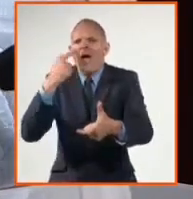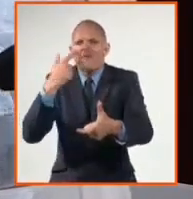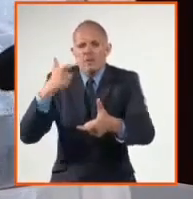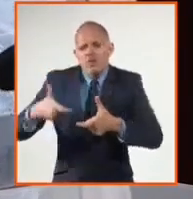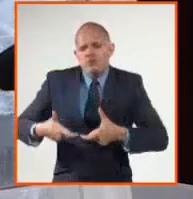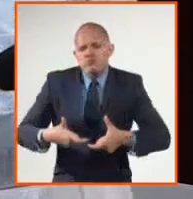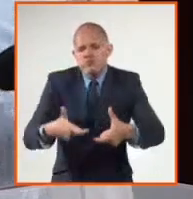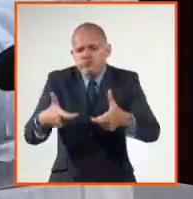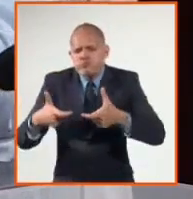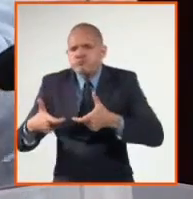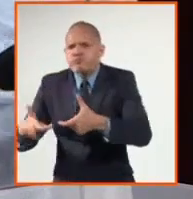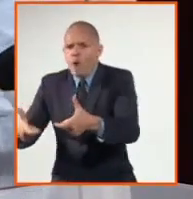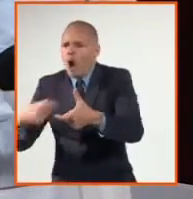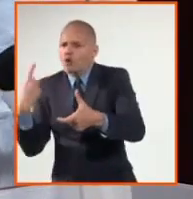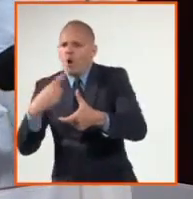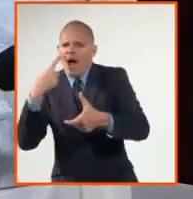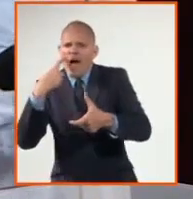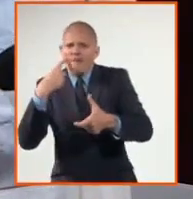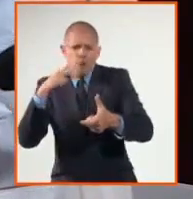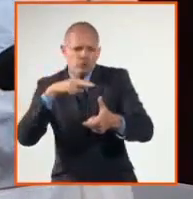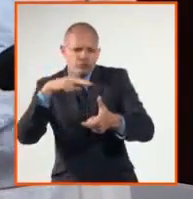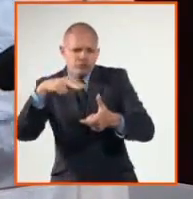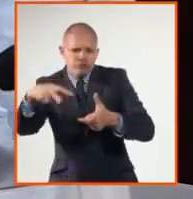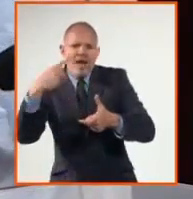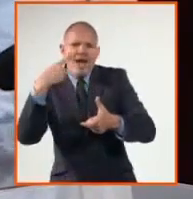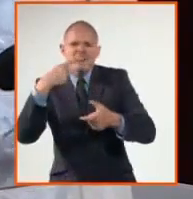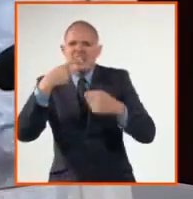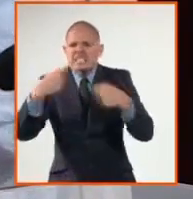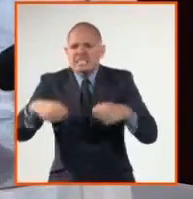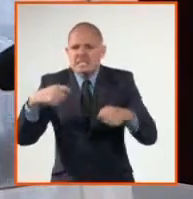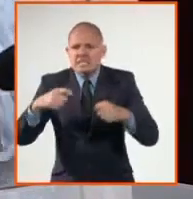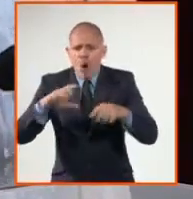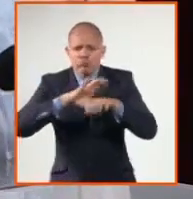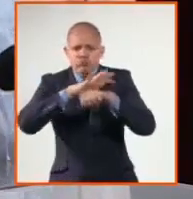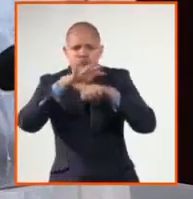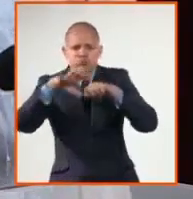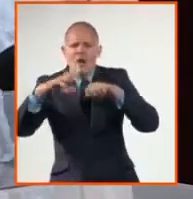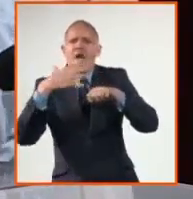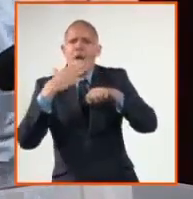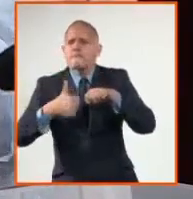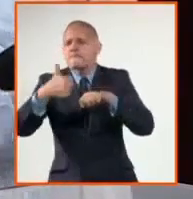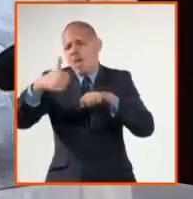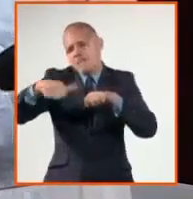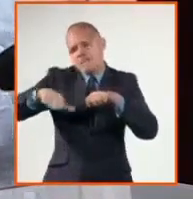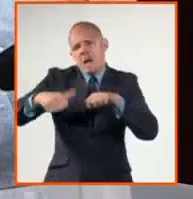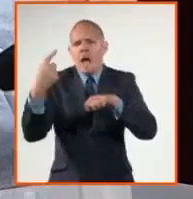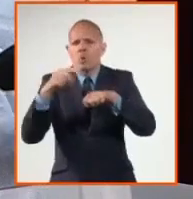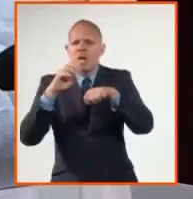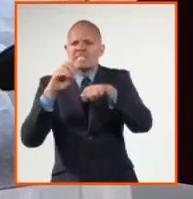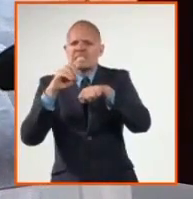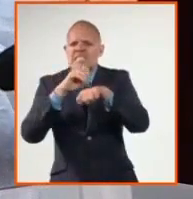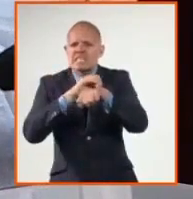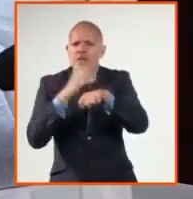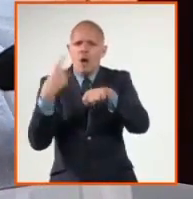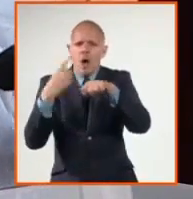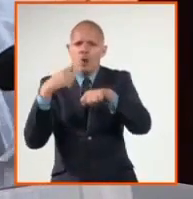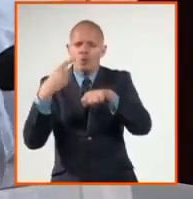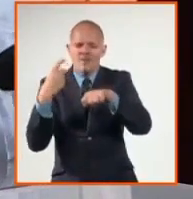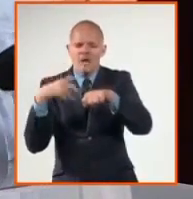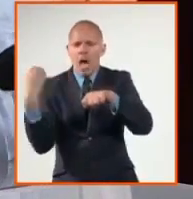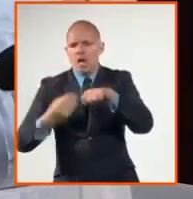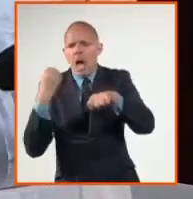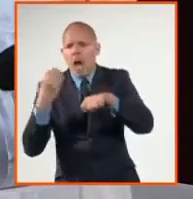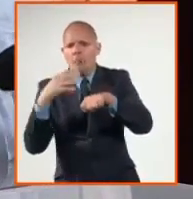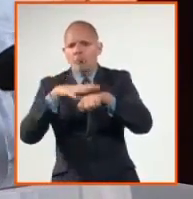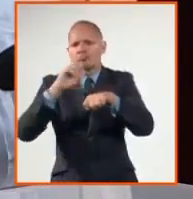contando y bueno se van a analizar las estructuras esos metales y eso pudiera darnos un poco más de precisión pero lo cierto es que hay